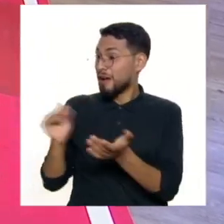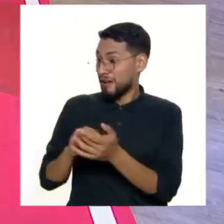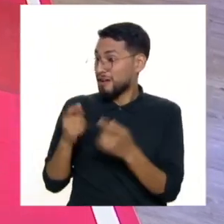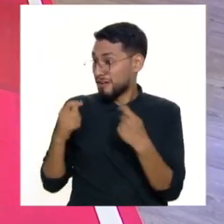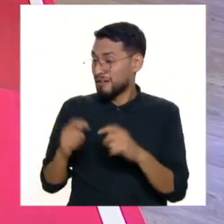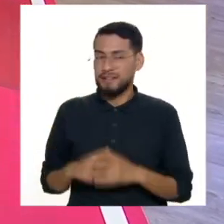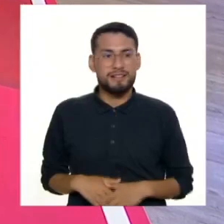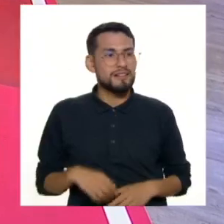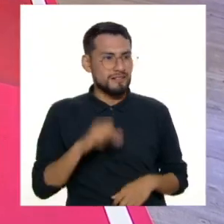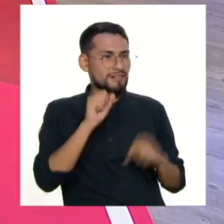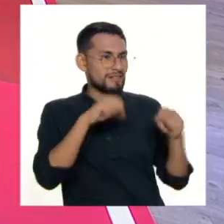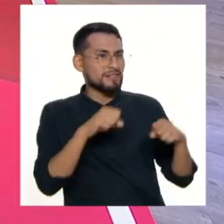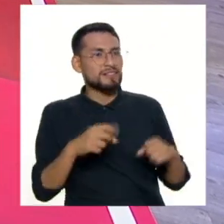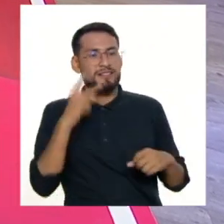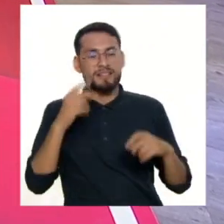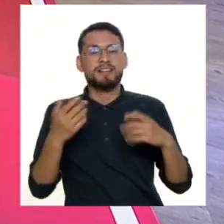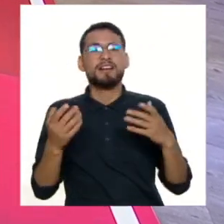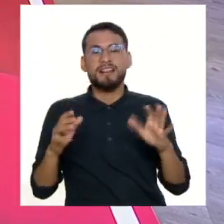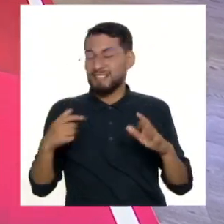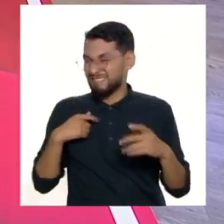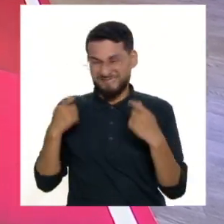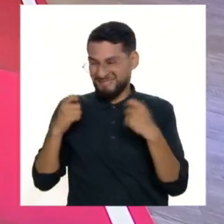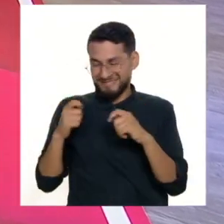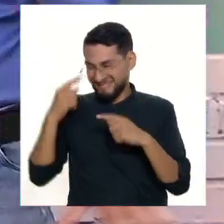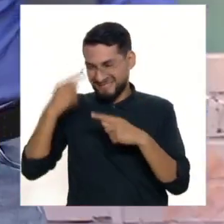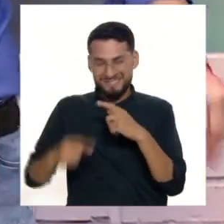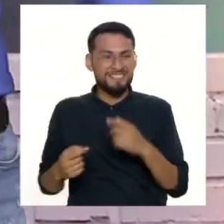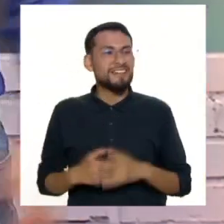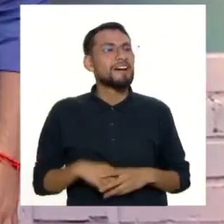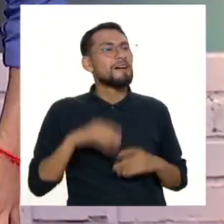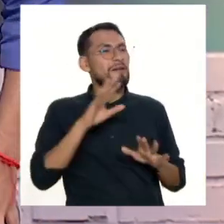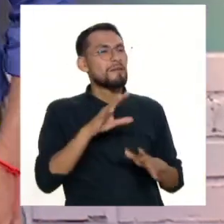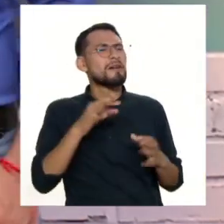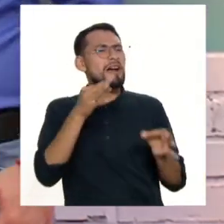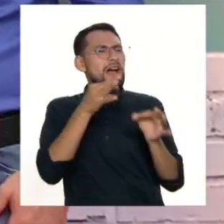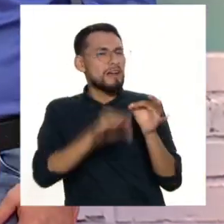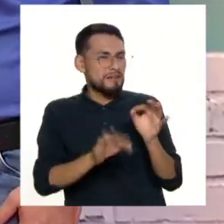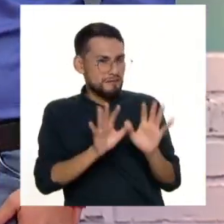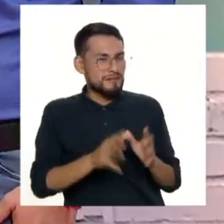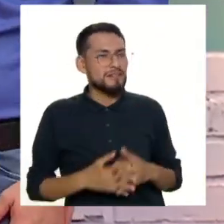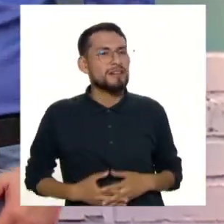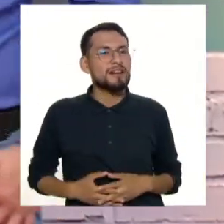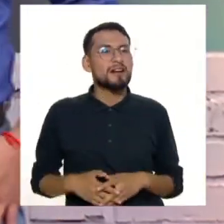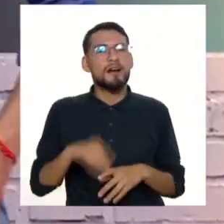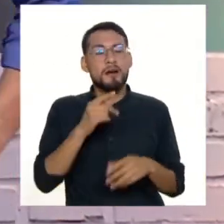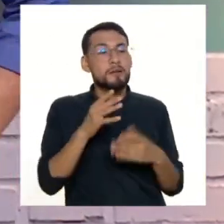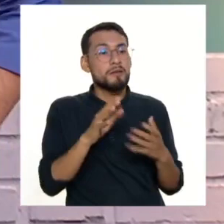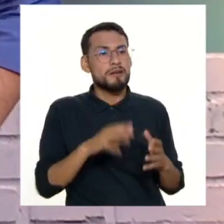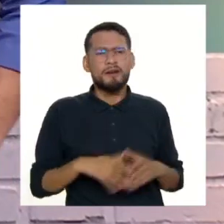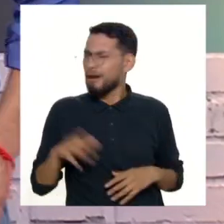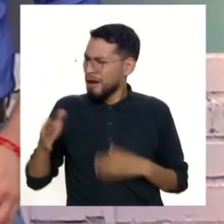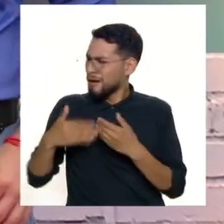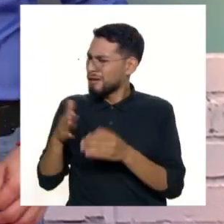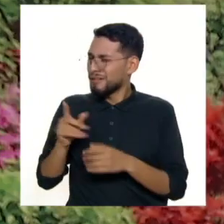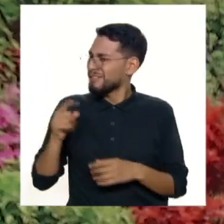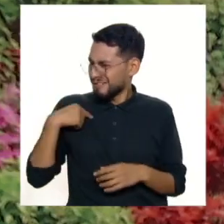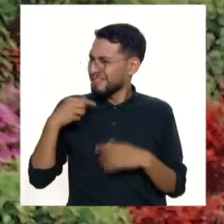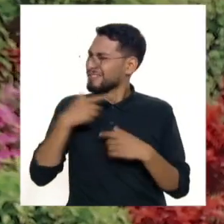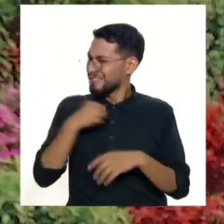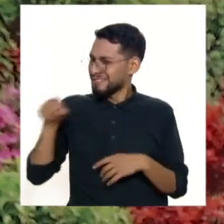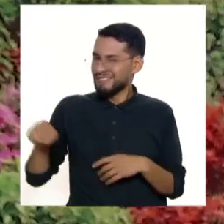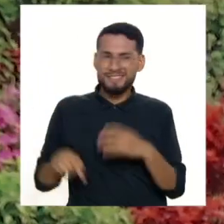favor? Claro. No me voy a ir así. A ver, te pongo una más sencilla. Yeah. Vamos a una segunda. No, ¿por qué sencilla? Esa.